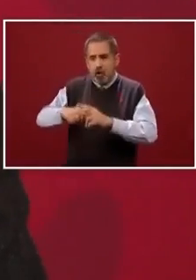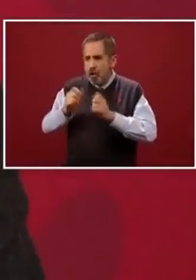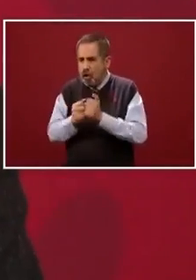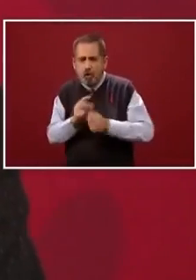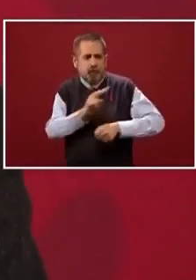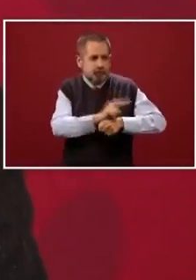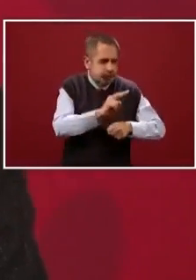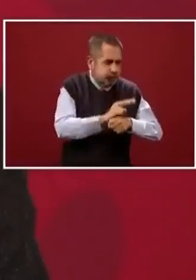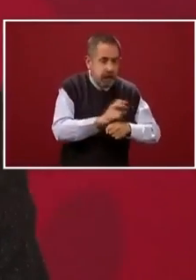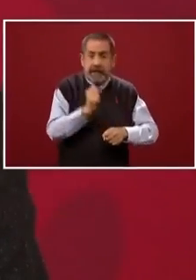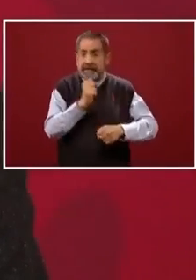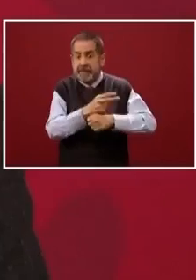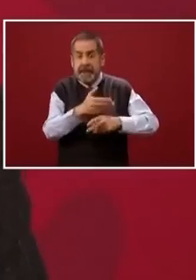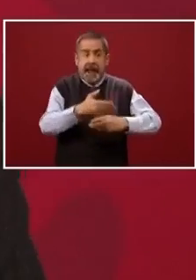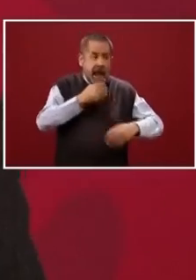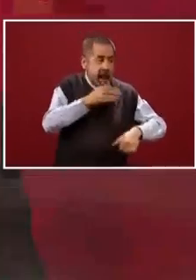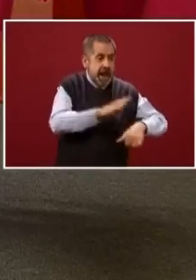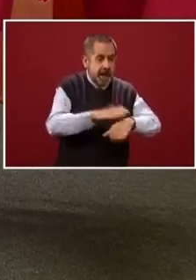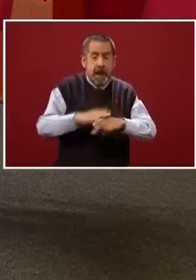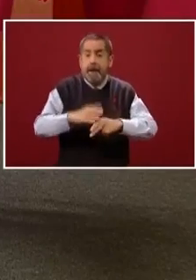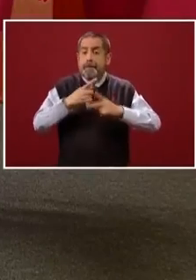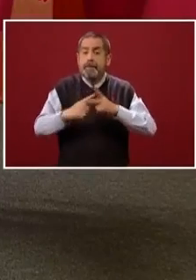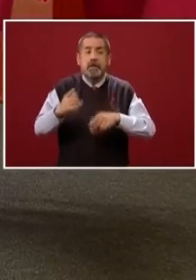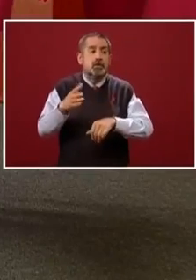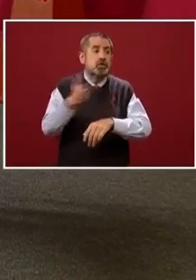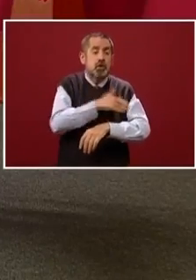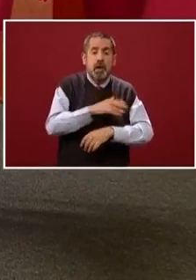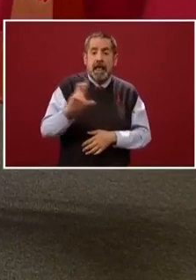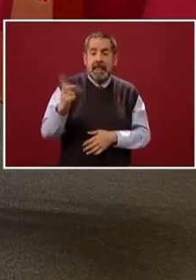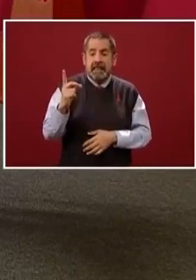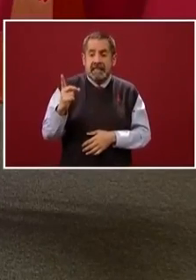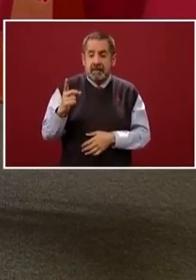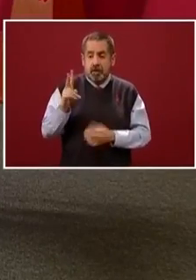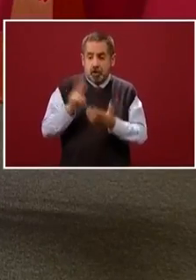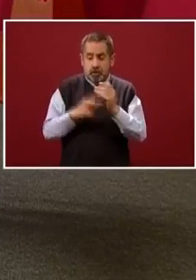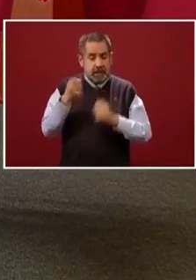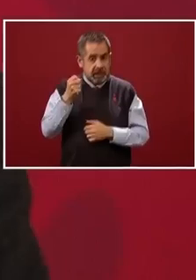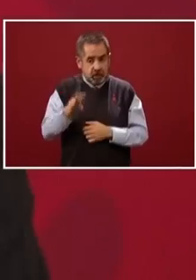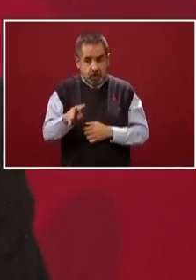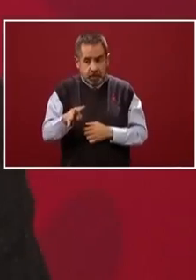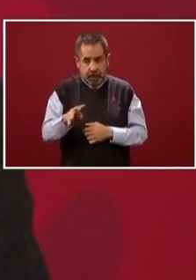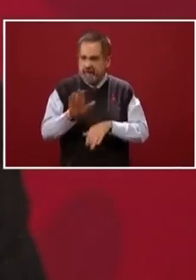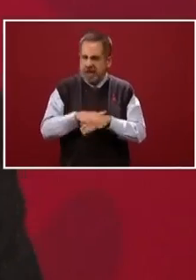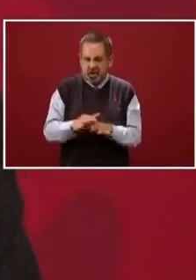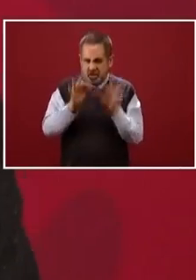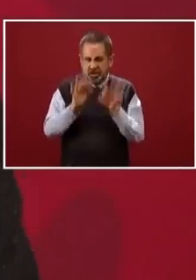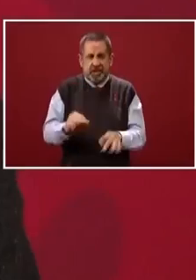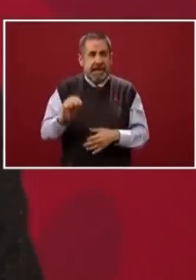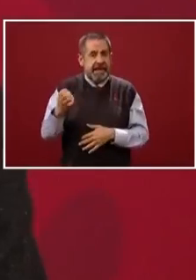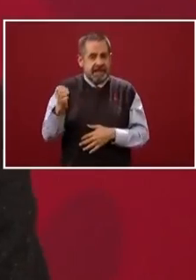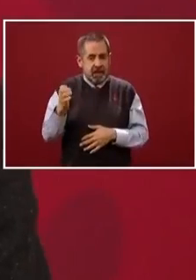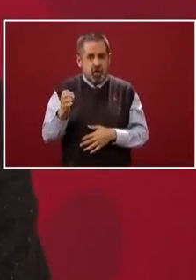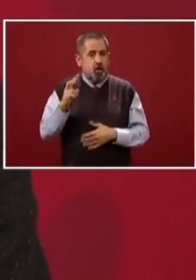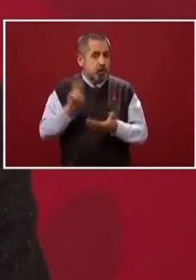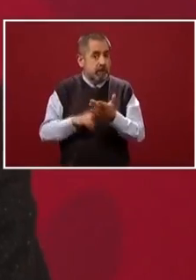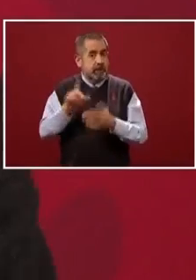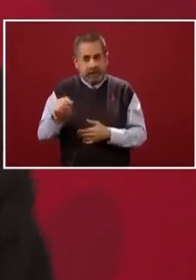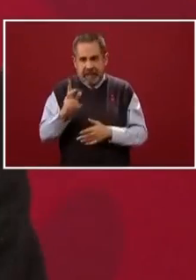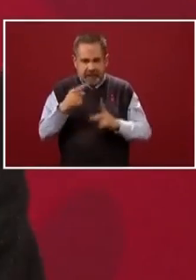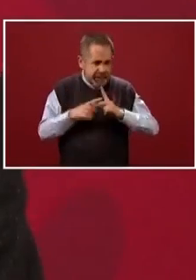monitoreo y alerta temprana en diciembre de 2019 y ya de manera más formal en enero de